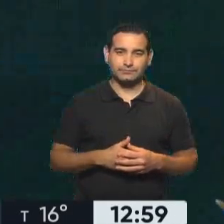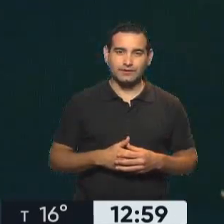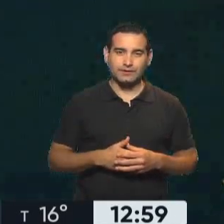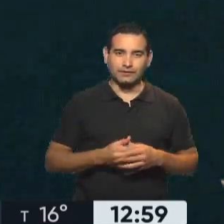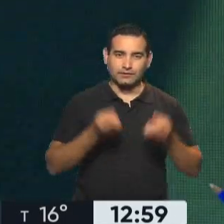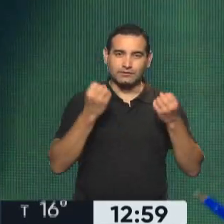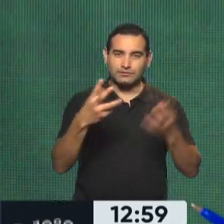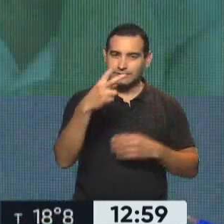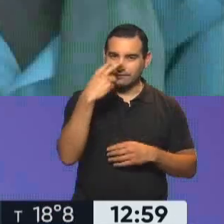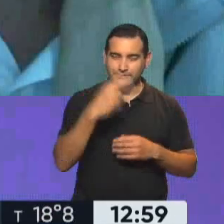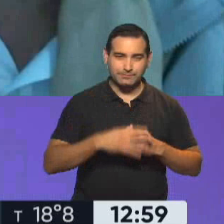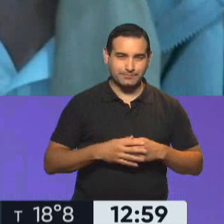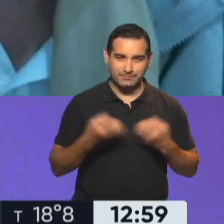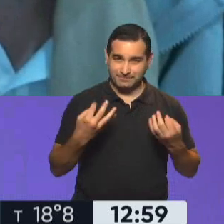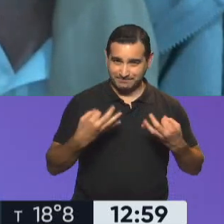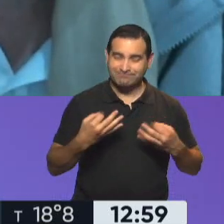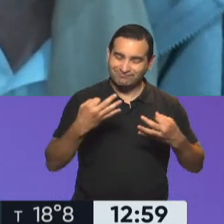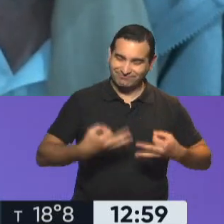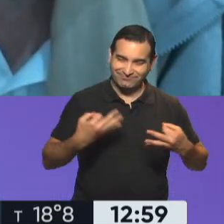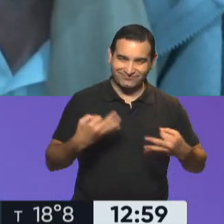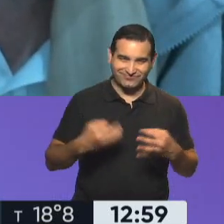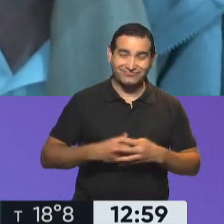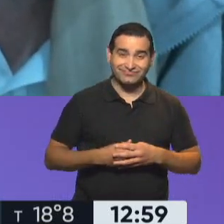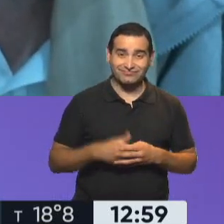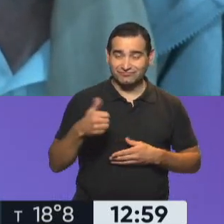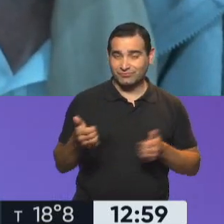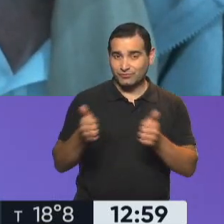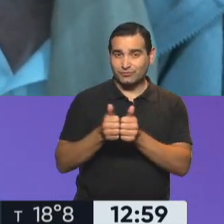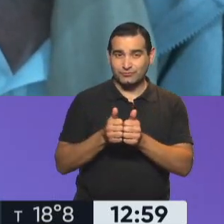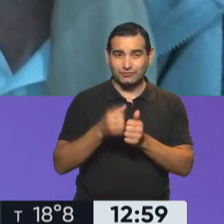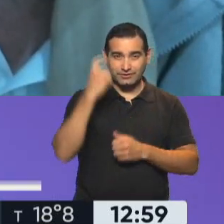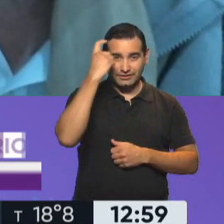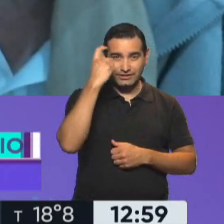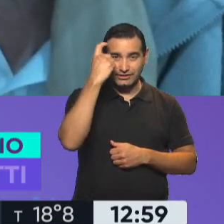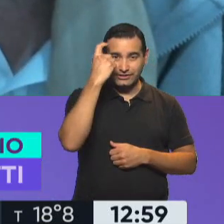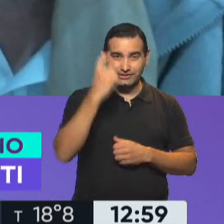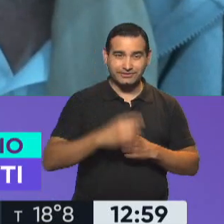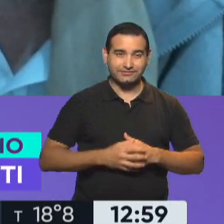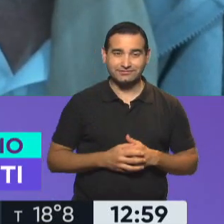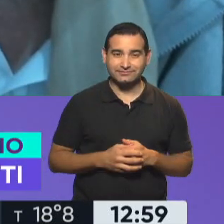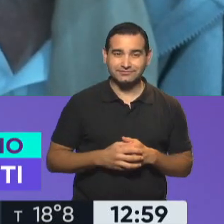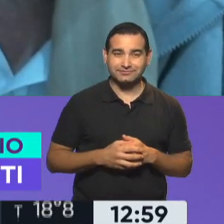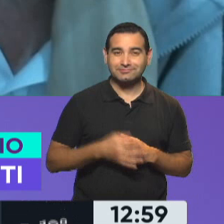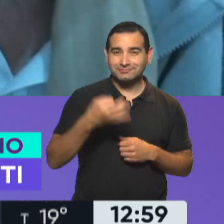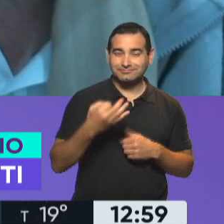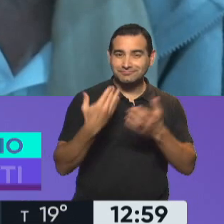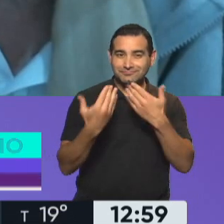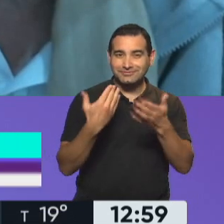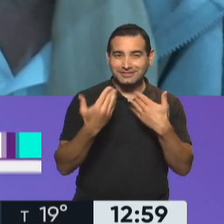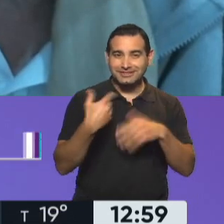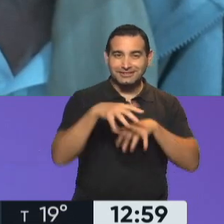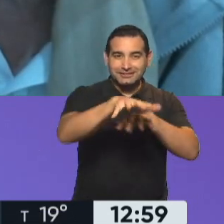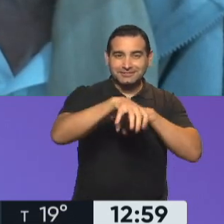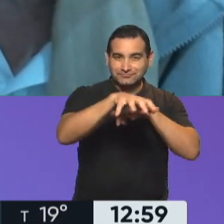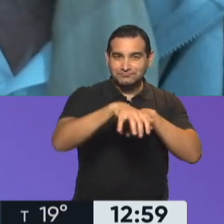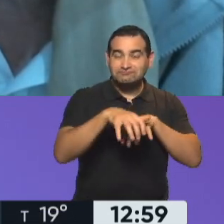Vero? ¿Cómo andan? ¿Bien? Bien, muy bien. Bueno, estamos acá con Rulo de la Terre. En principio hablábamos del sector